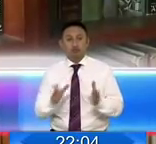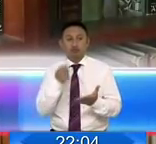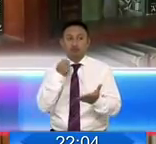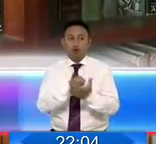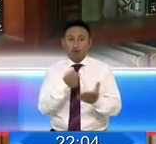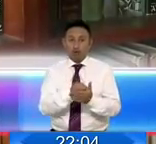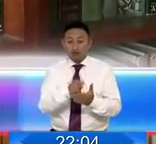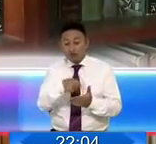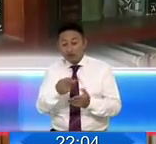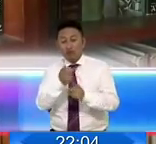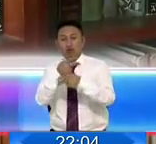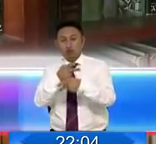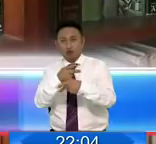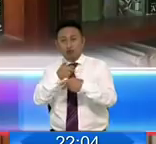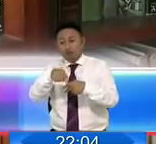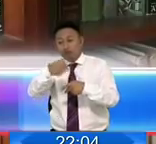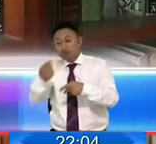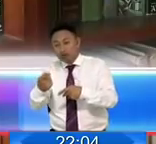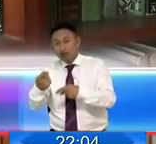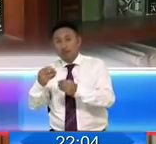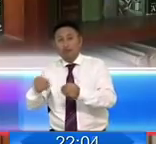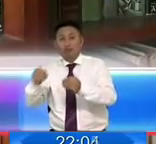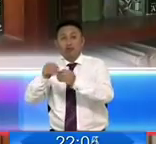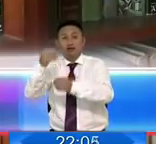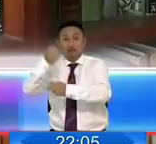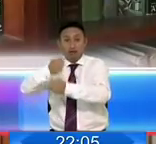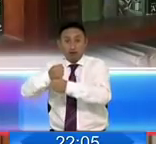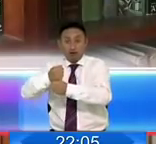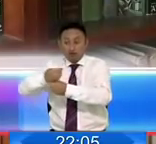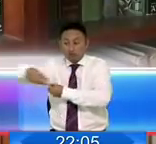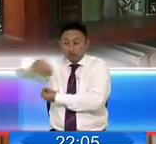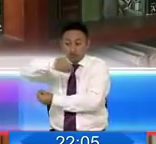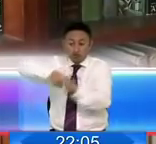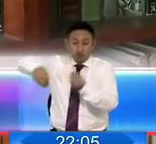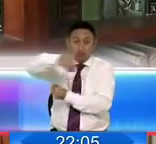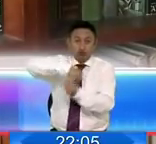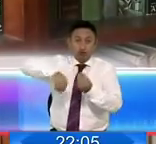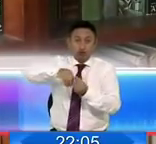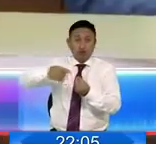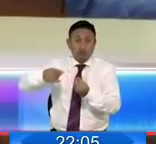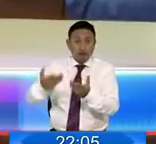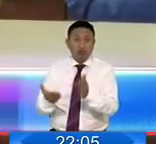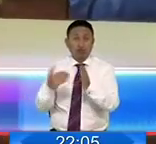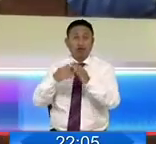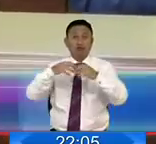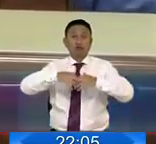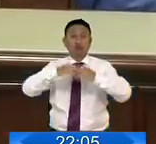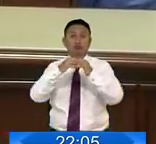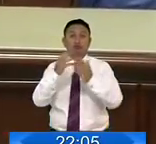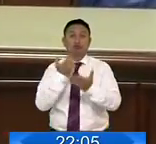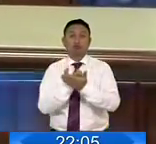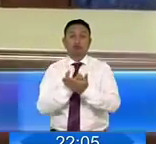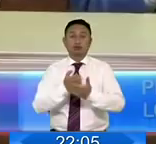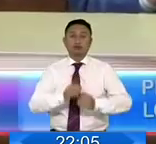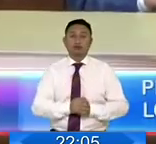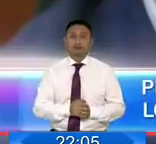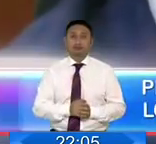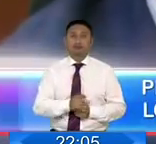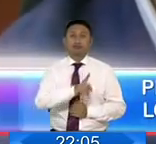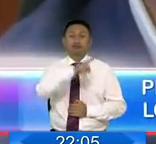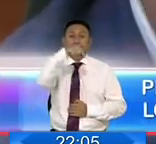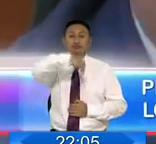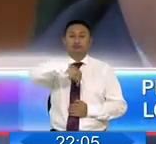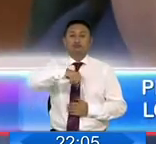incentiva la producción, esto incentiva los intercambios, incentiva el empleo y es una estrategia de reactivación. Una medida así debería analizarse a profundidad, dice el